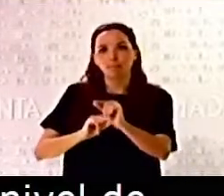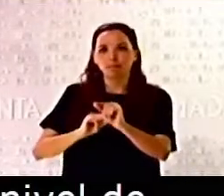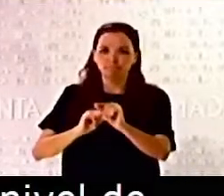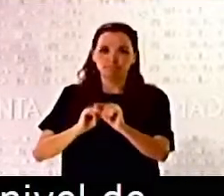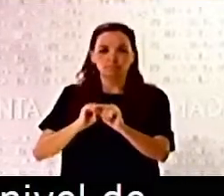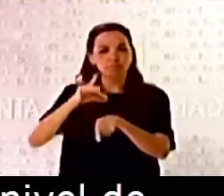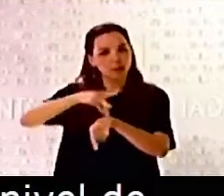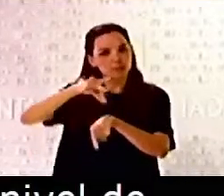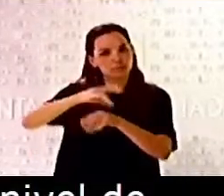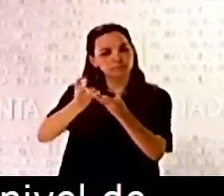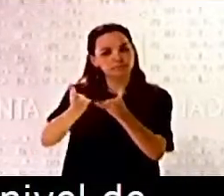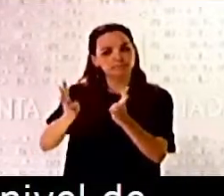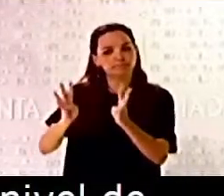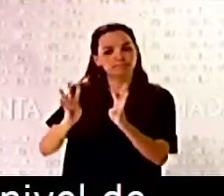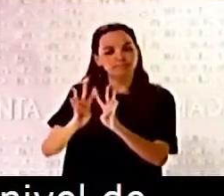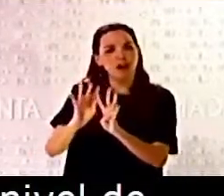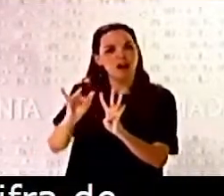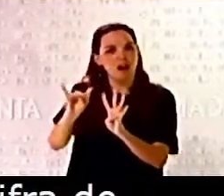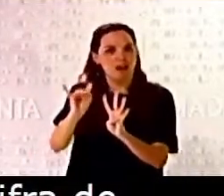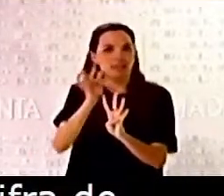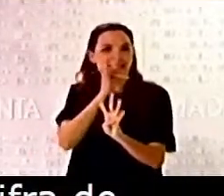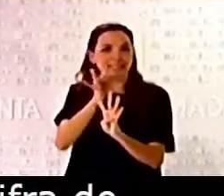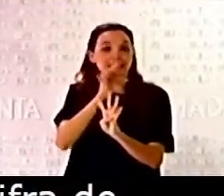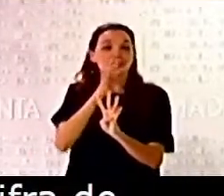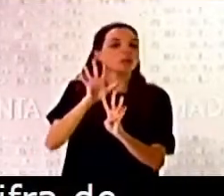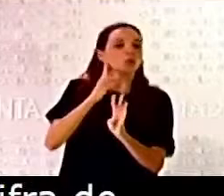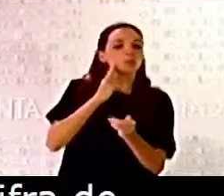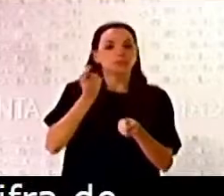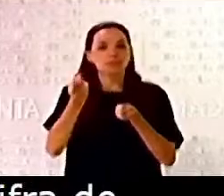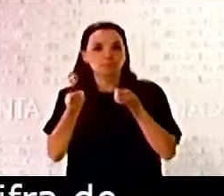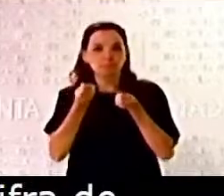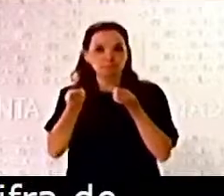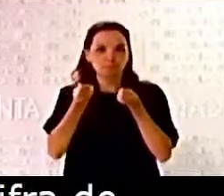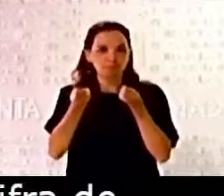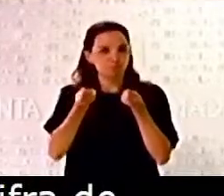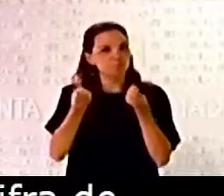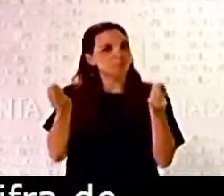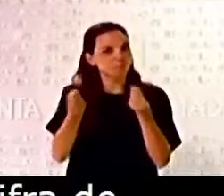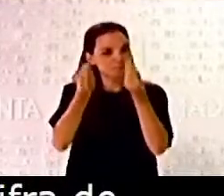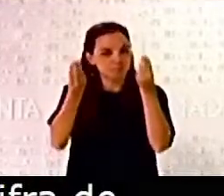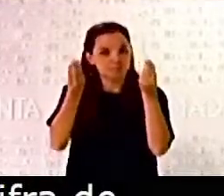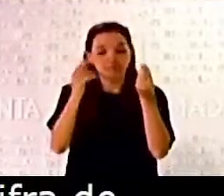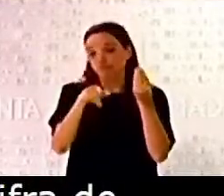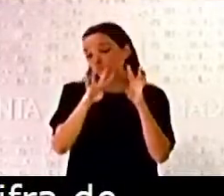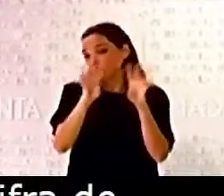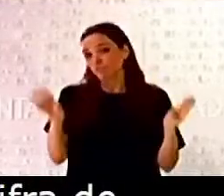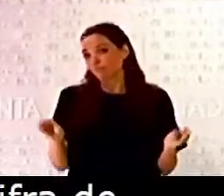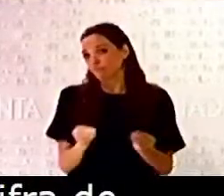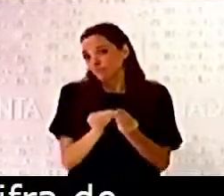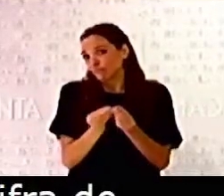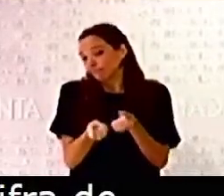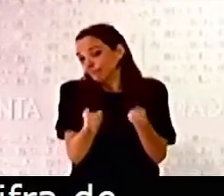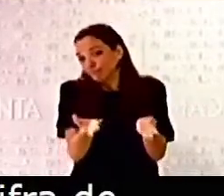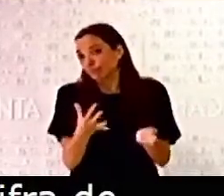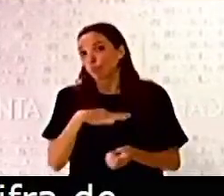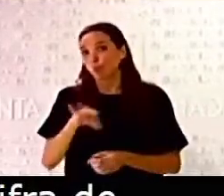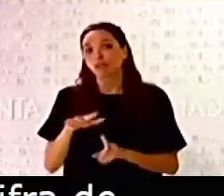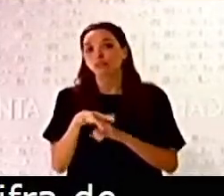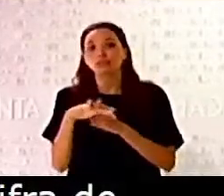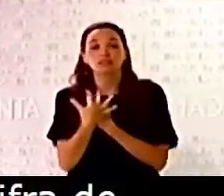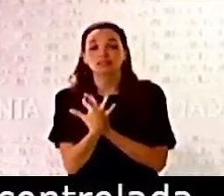pero cada vez más controlada. Este es el resumen que se puede hacer de la